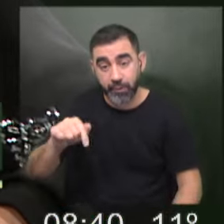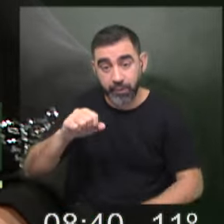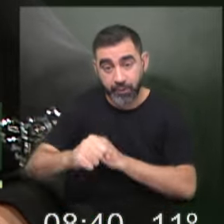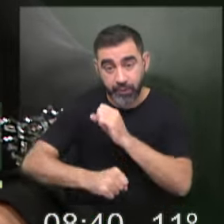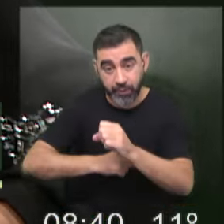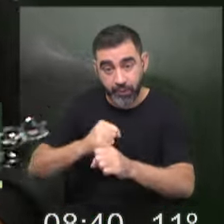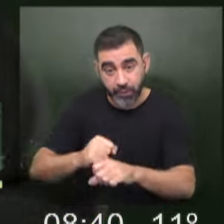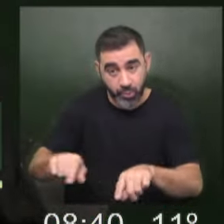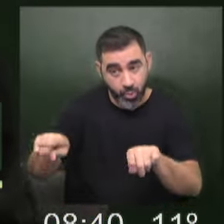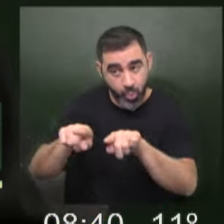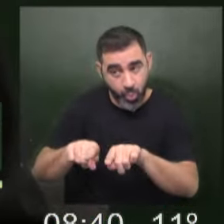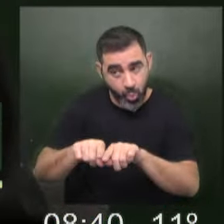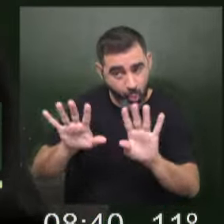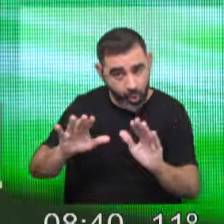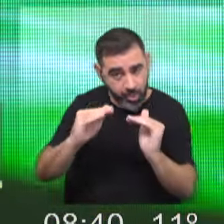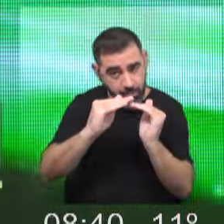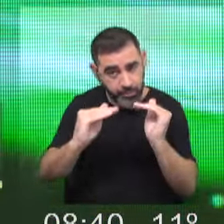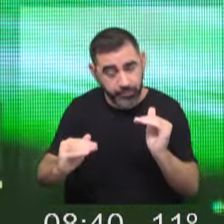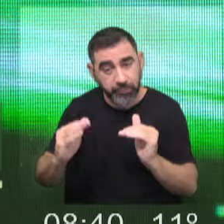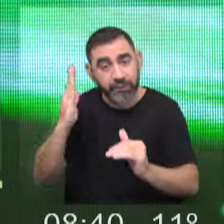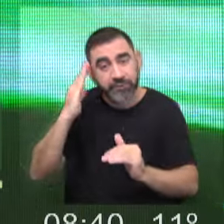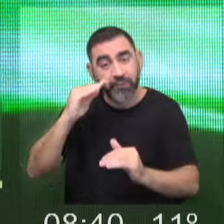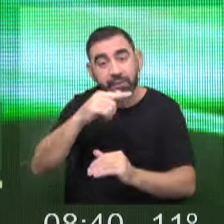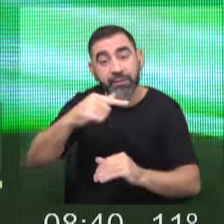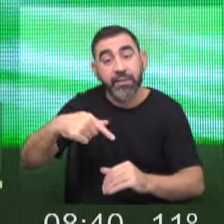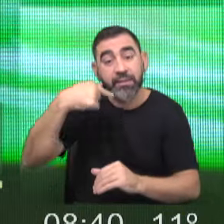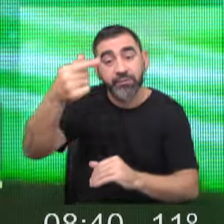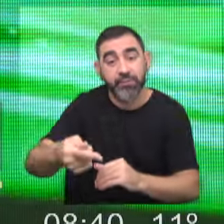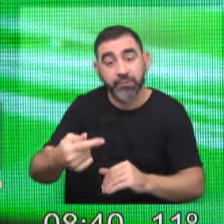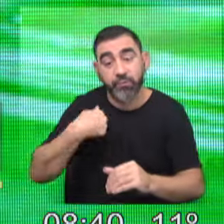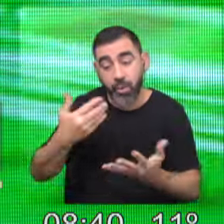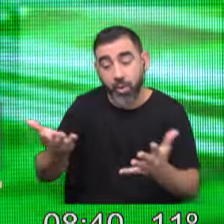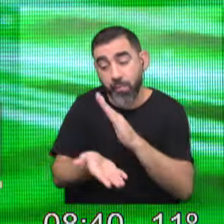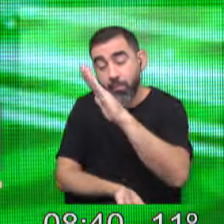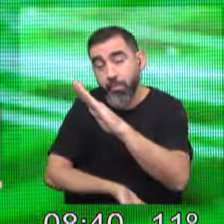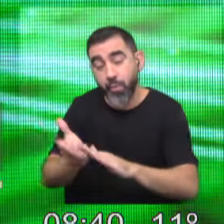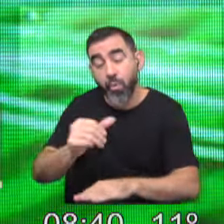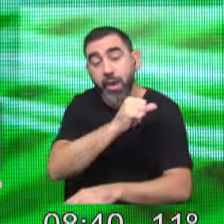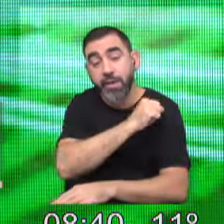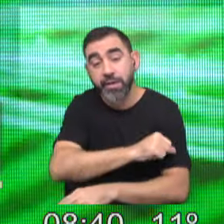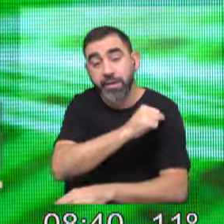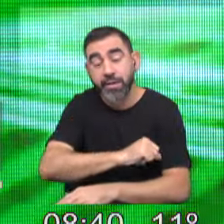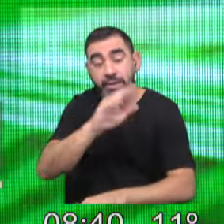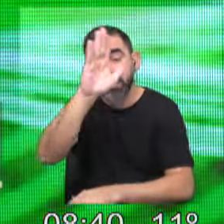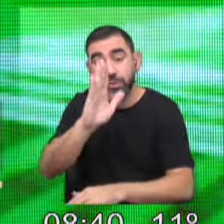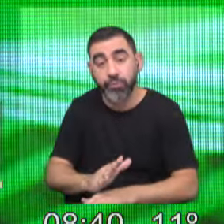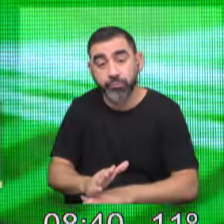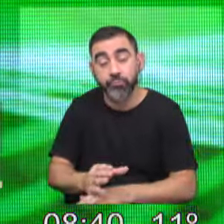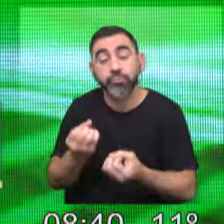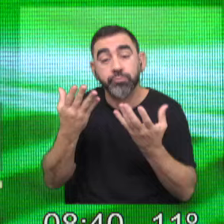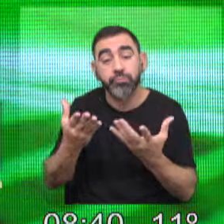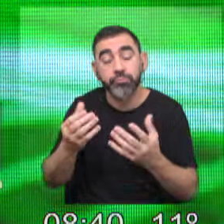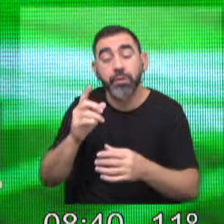mismo sentido, marcando una tendencia al descenso. Bueno, eso lo sabremos la próxima semana, porque yo de aquí me voy a Río de Janeiro, donde en el marco